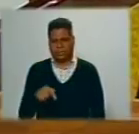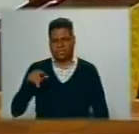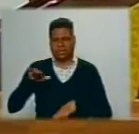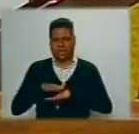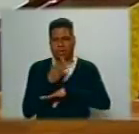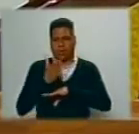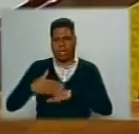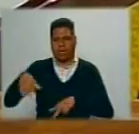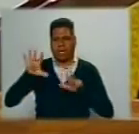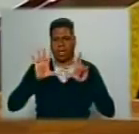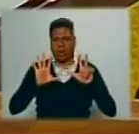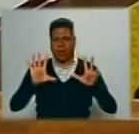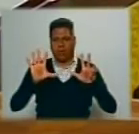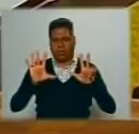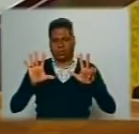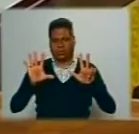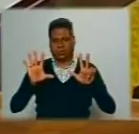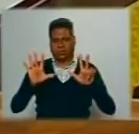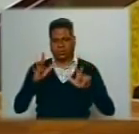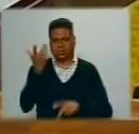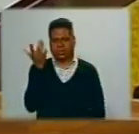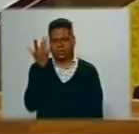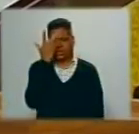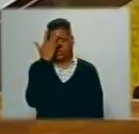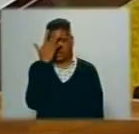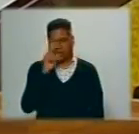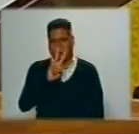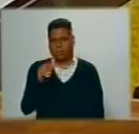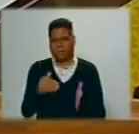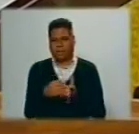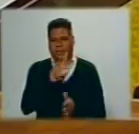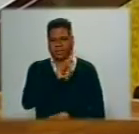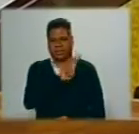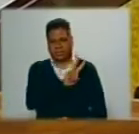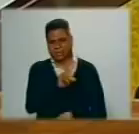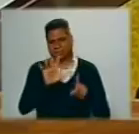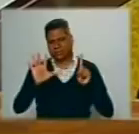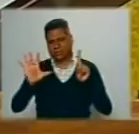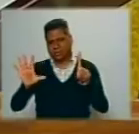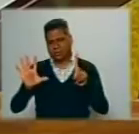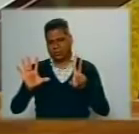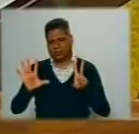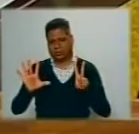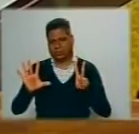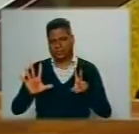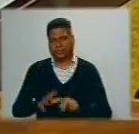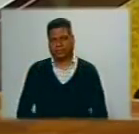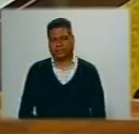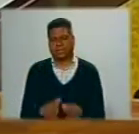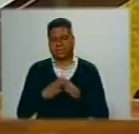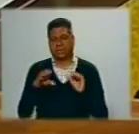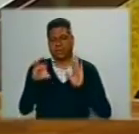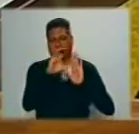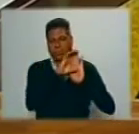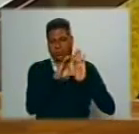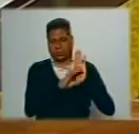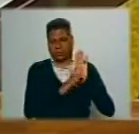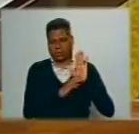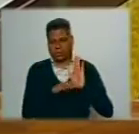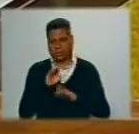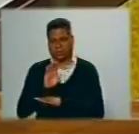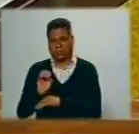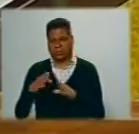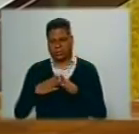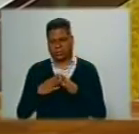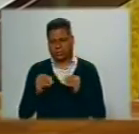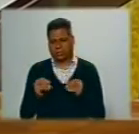8 de febrero de 2018. Proyecto de ley constitucional para la protección en el acceso a los